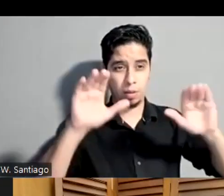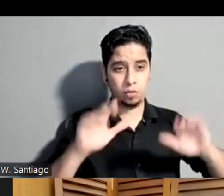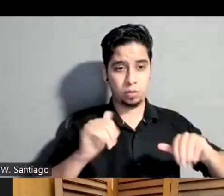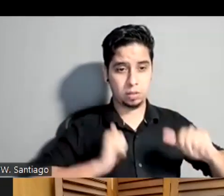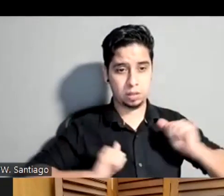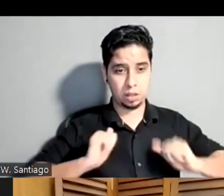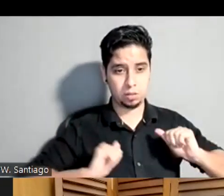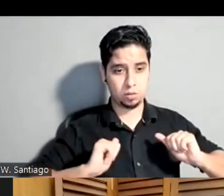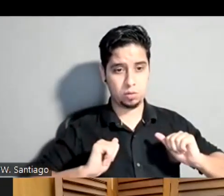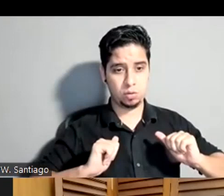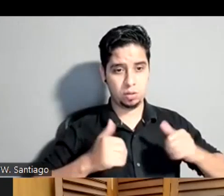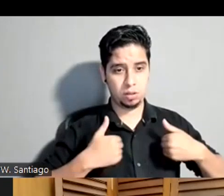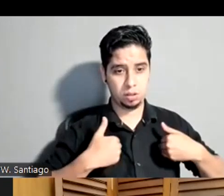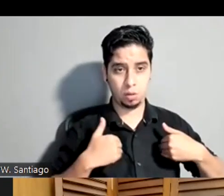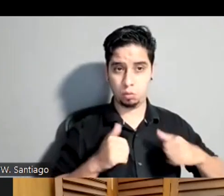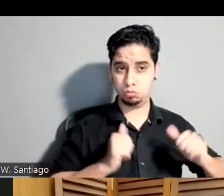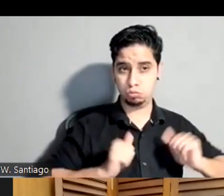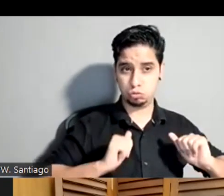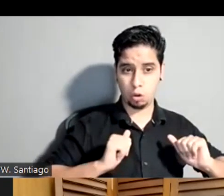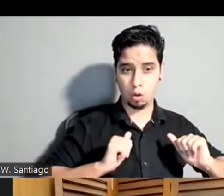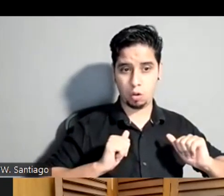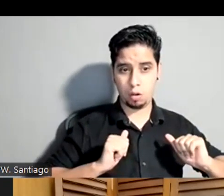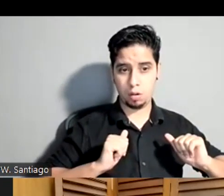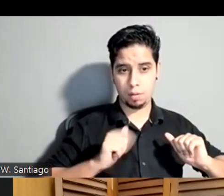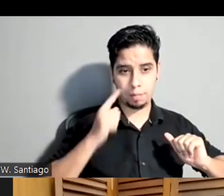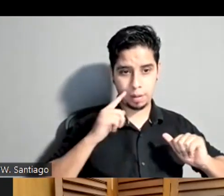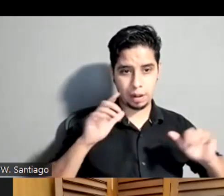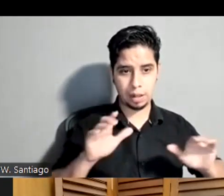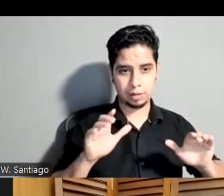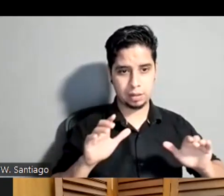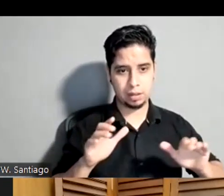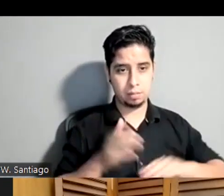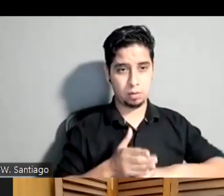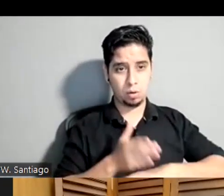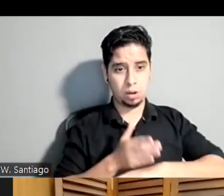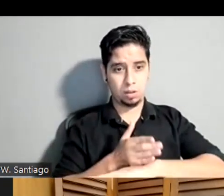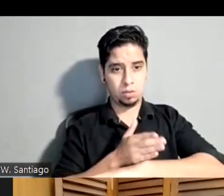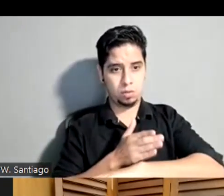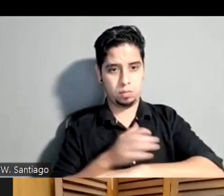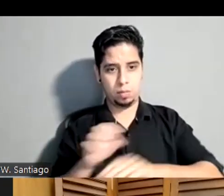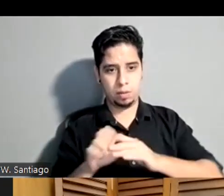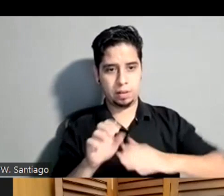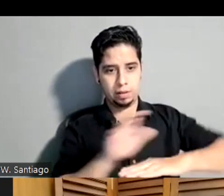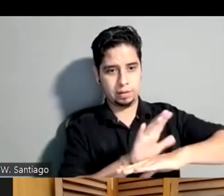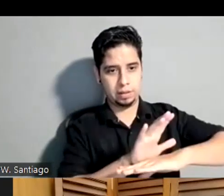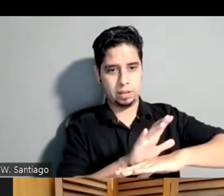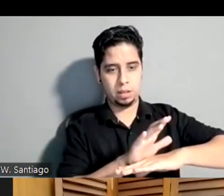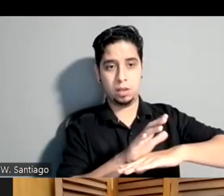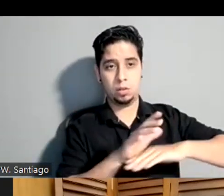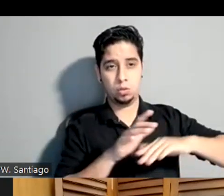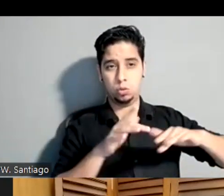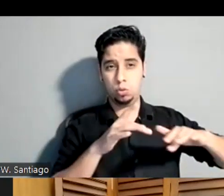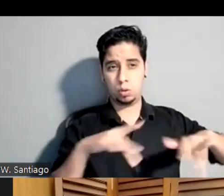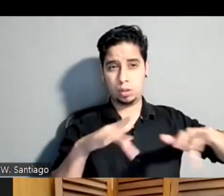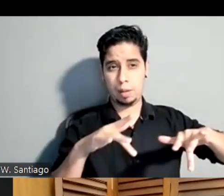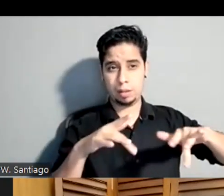tiene una función para hacer cosas, para ir seguir mejorando. El cine, tú grabaste, sí, hay un rap y